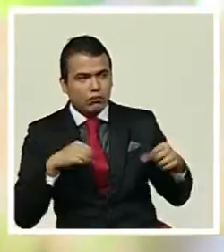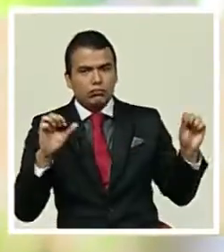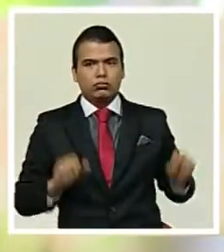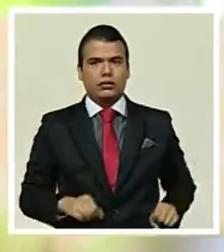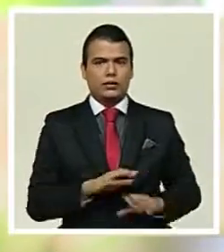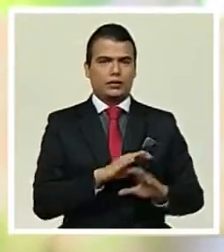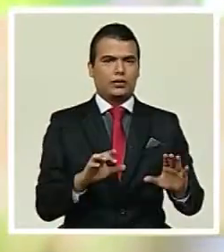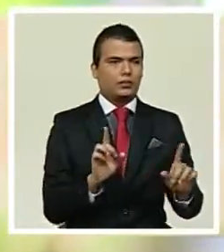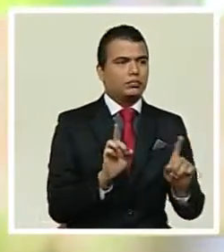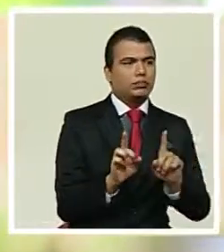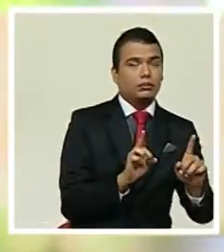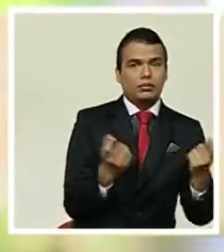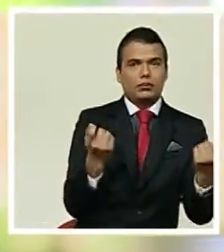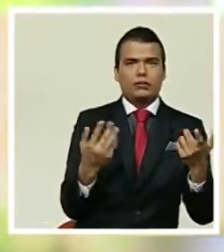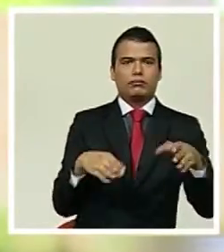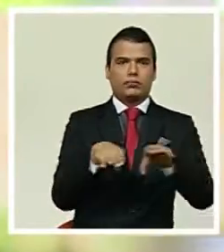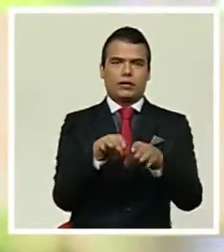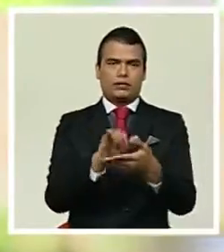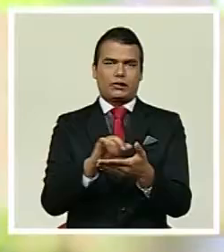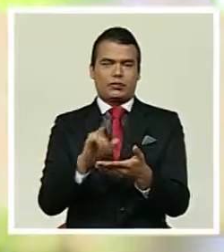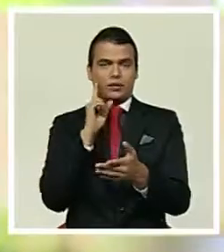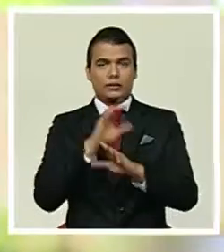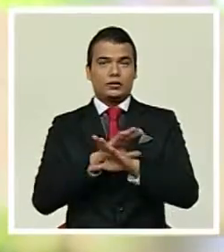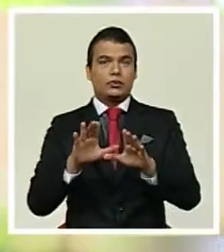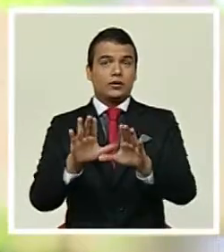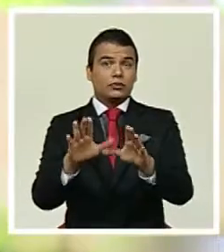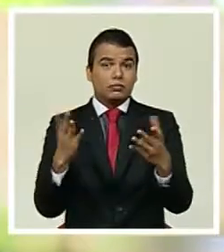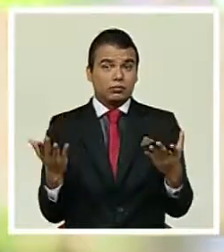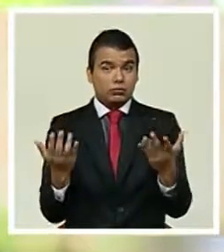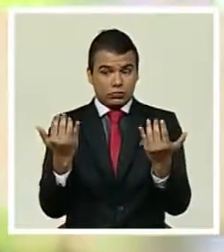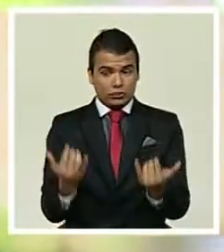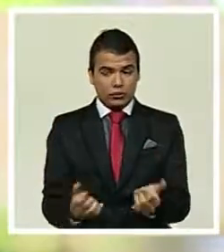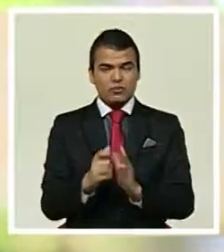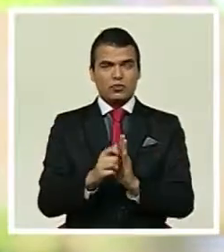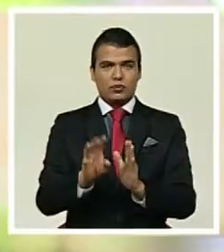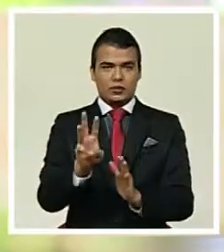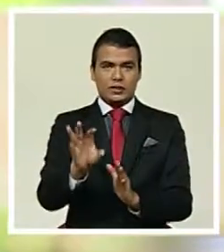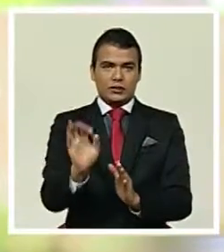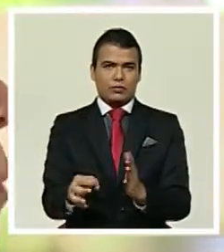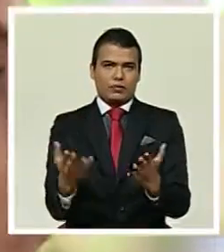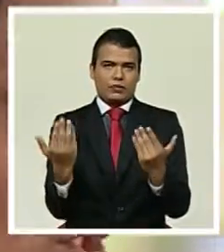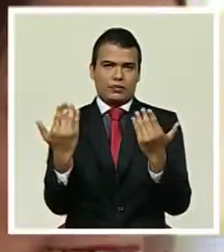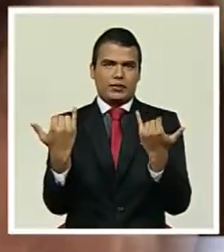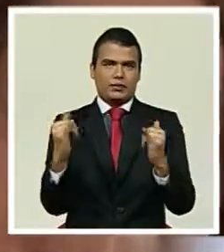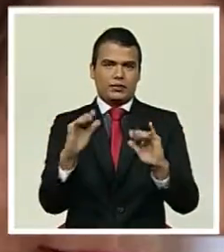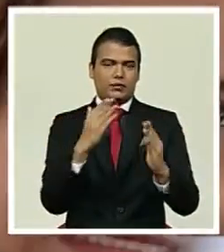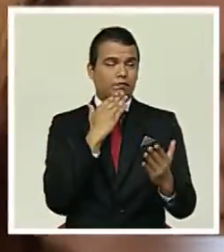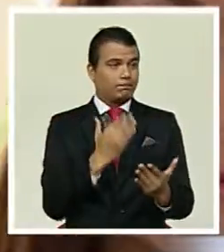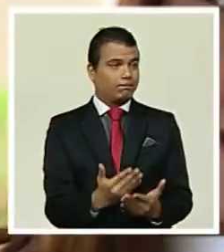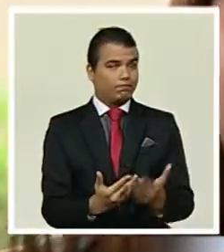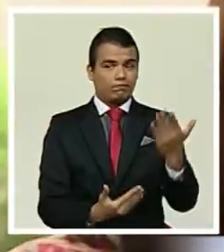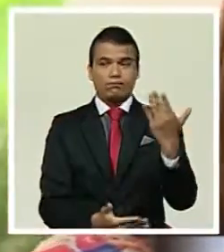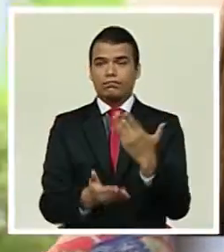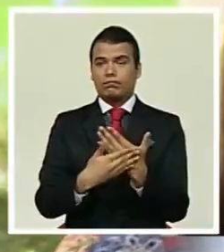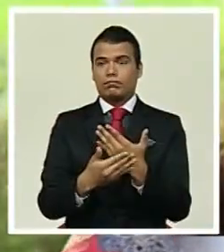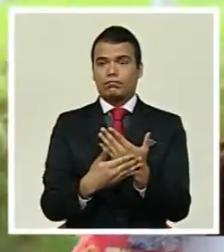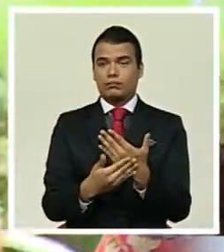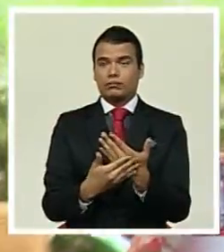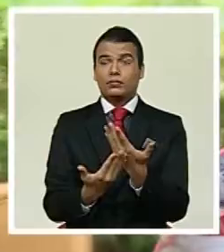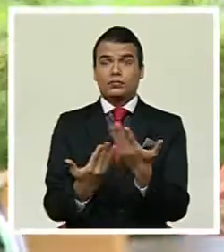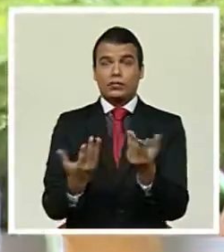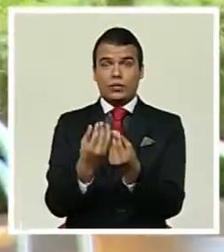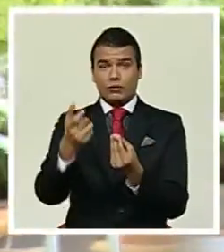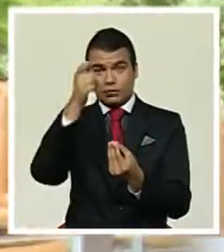que se vaya pasando el partido, pues aprovechar todo, porque hoy nos sirven los 3 puntos nomás. Bueno, muchísimas gracias, Iván. El